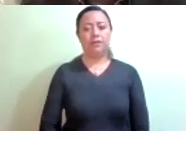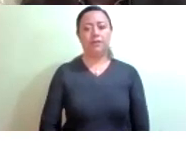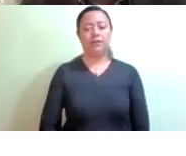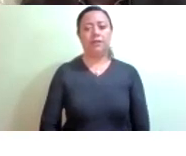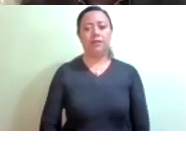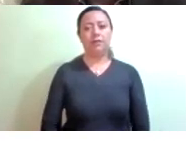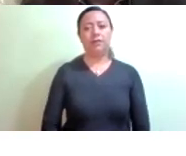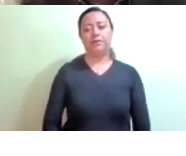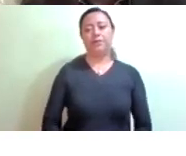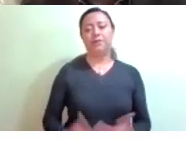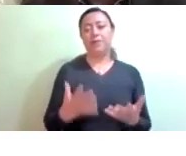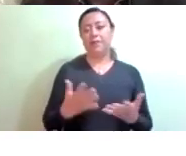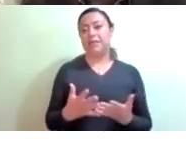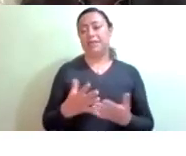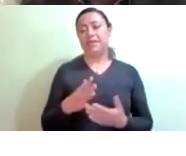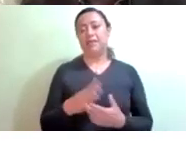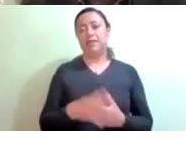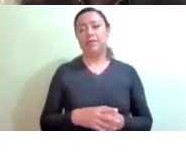Y pues